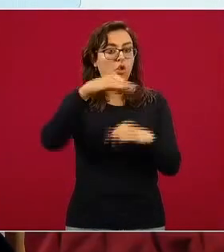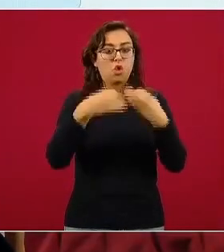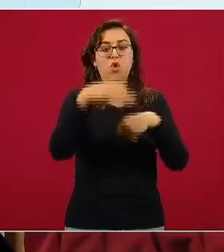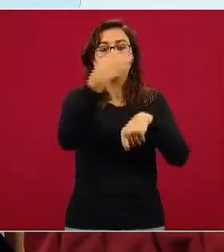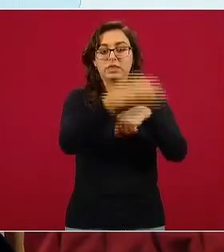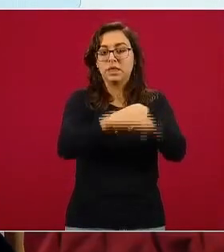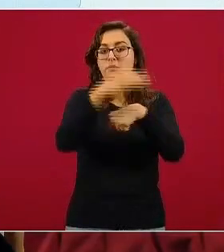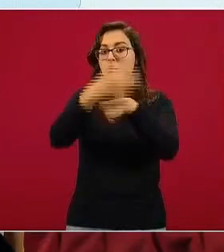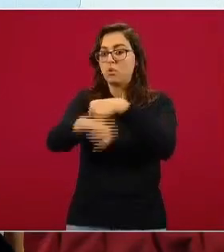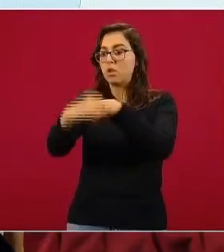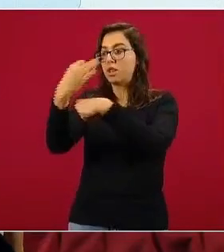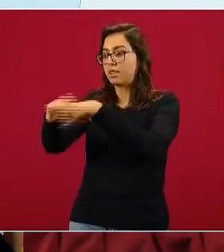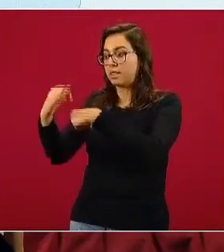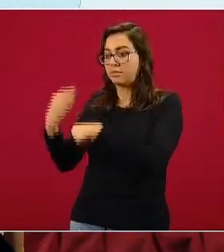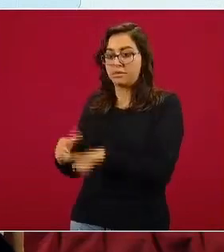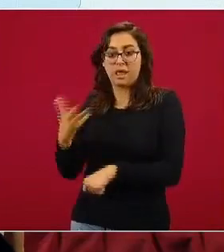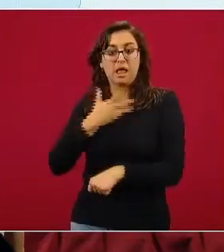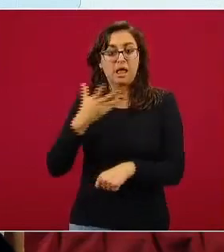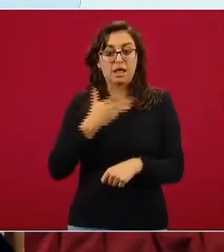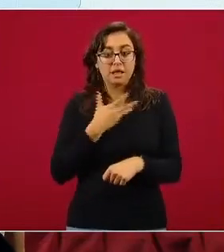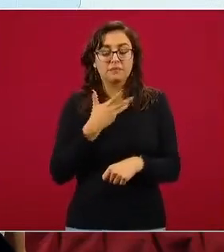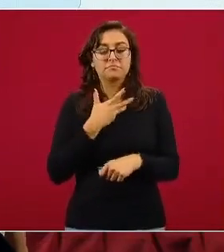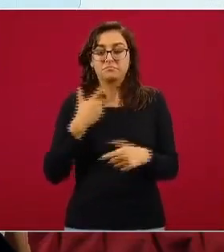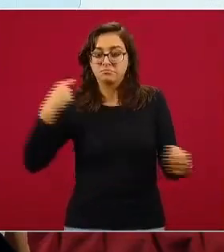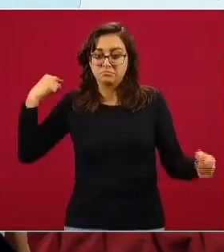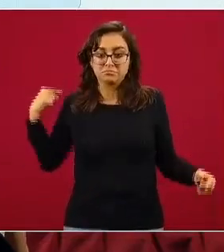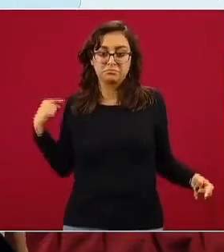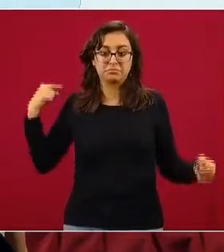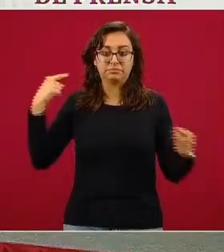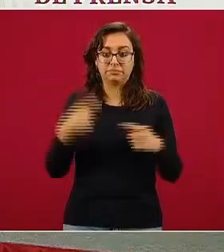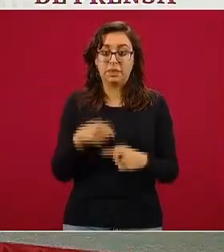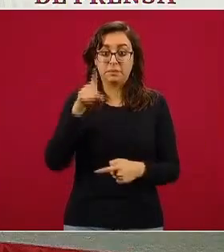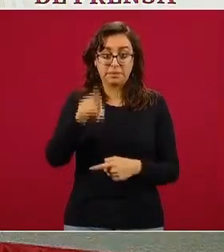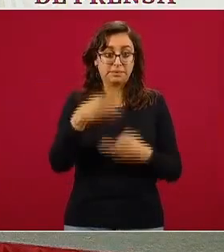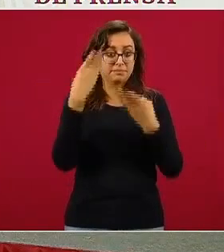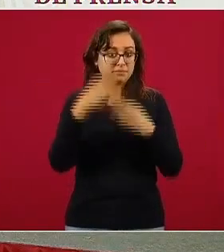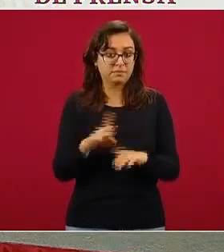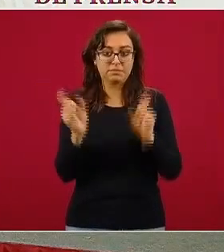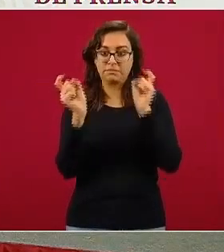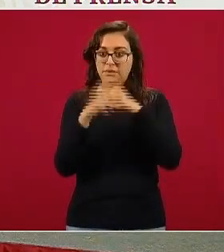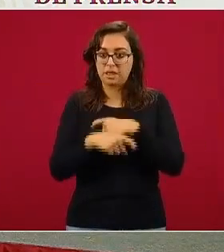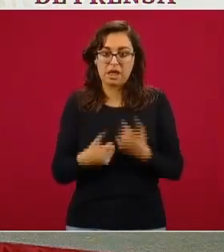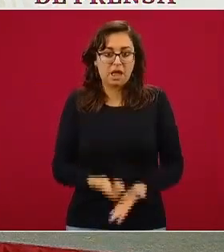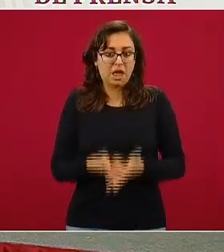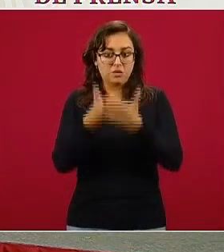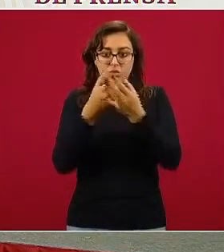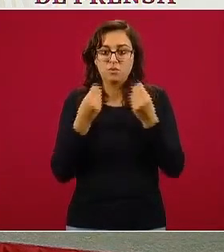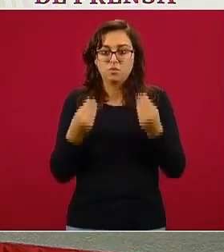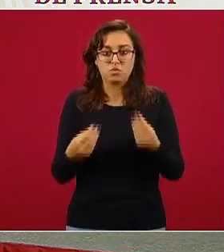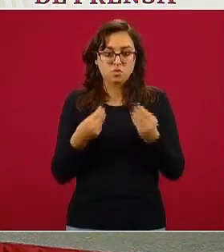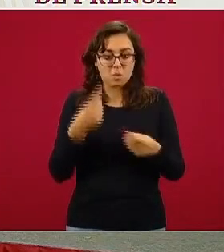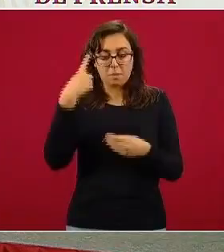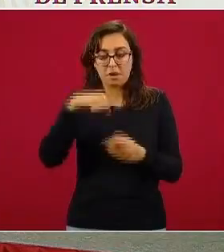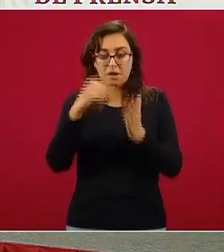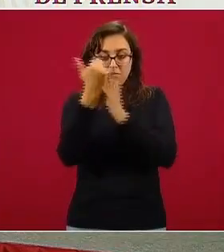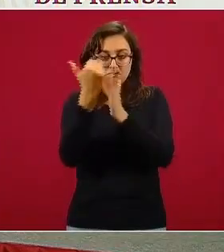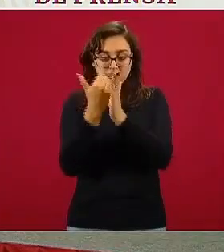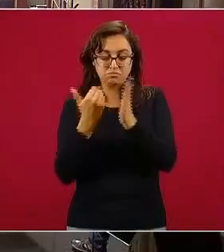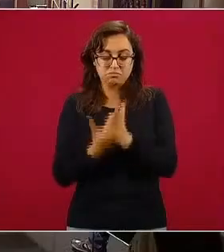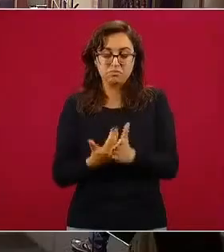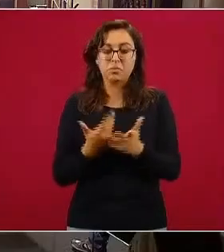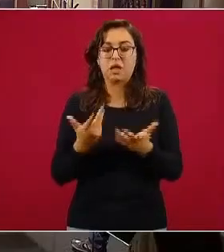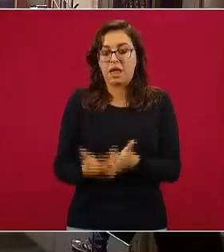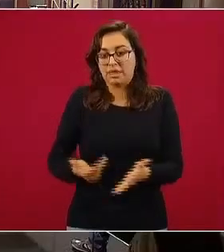haciendo, específicamente el centro Banamex nos ha ayudado mucho a tener un protocolo para este tipo de